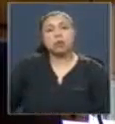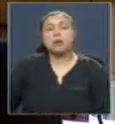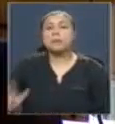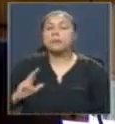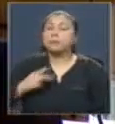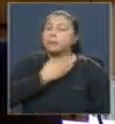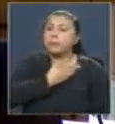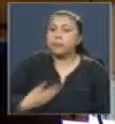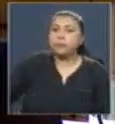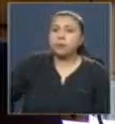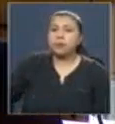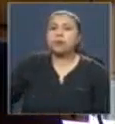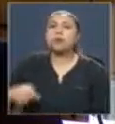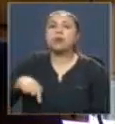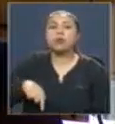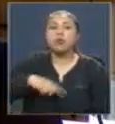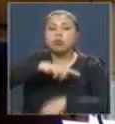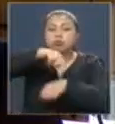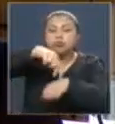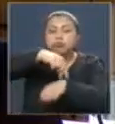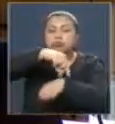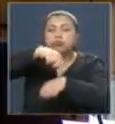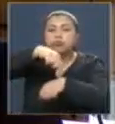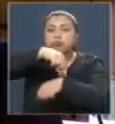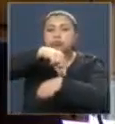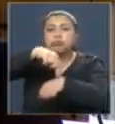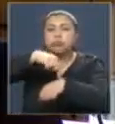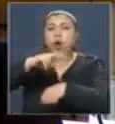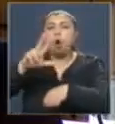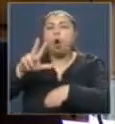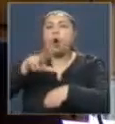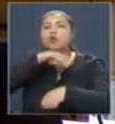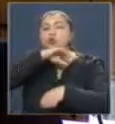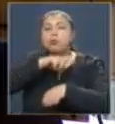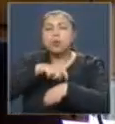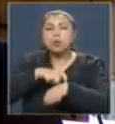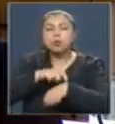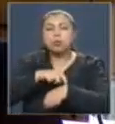Señor presidente, yo creo que está corriendo mal el reloj porque yo tengo los 8 minutos del...